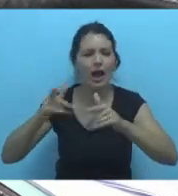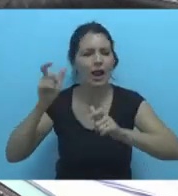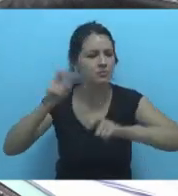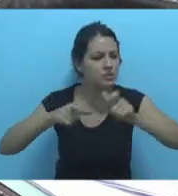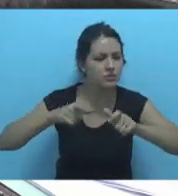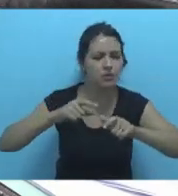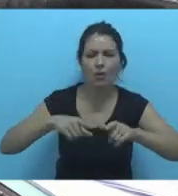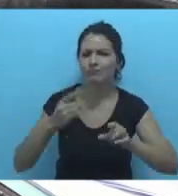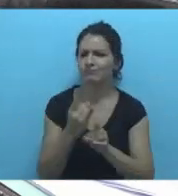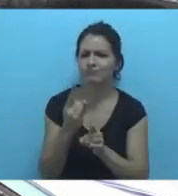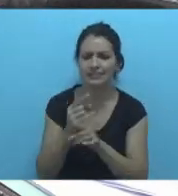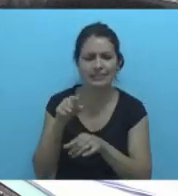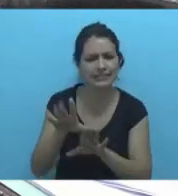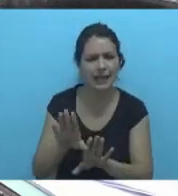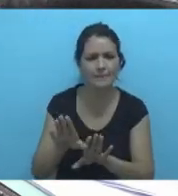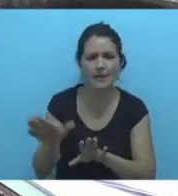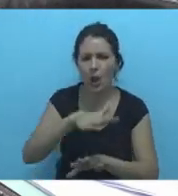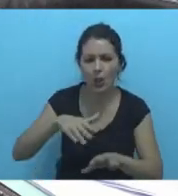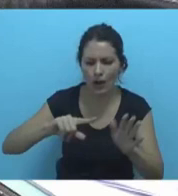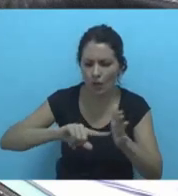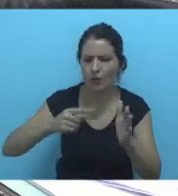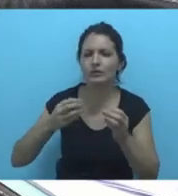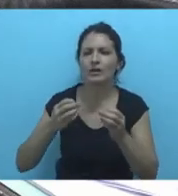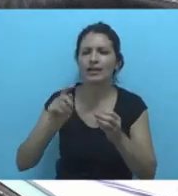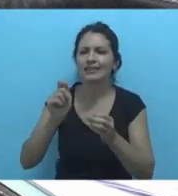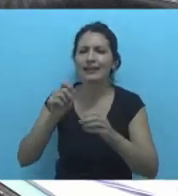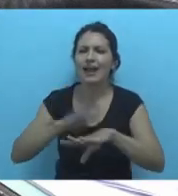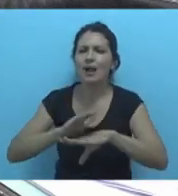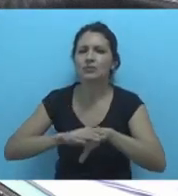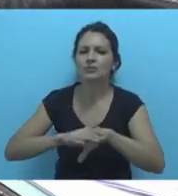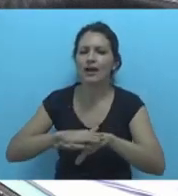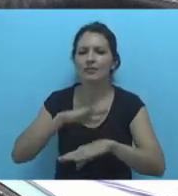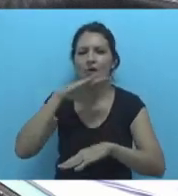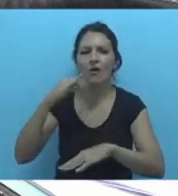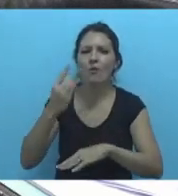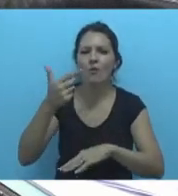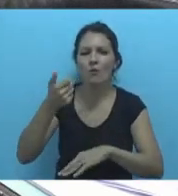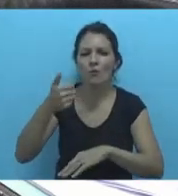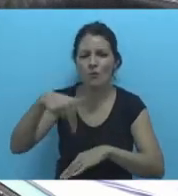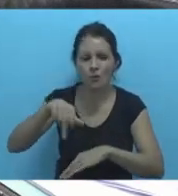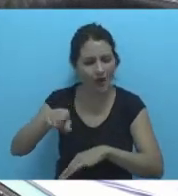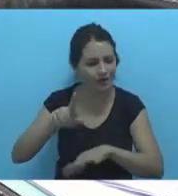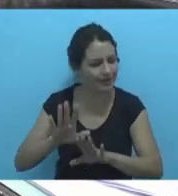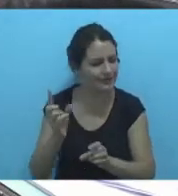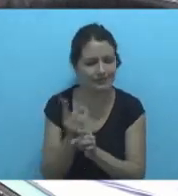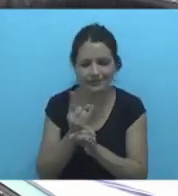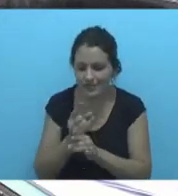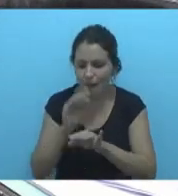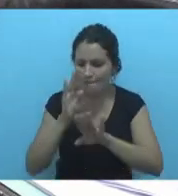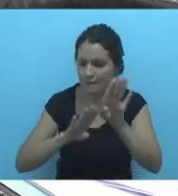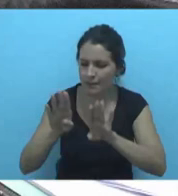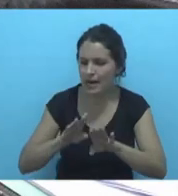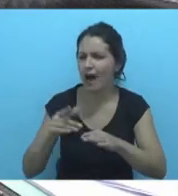montón de aspectos y siempre el lugar de encuentro era Juane, ese compañero que corría al límite de lo posible a la hora de